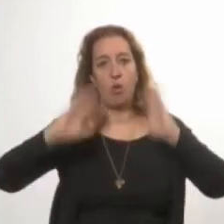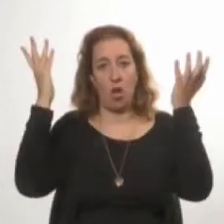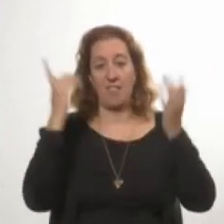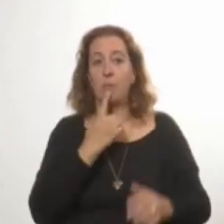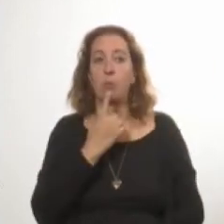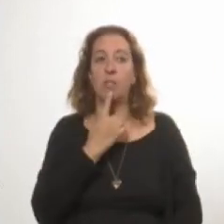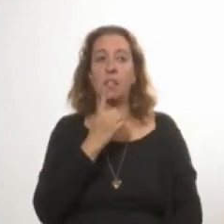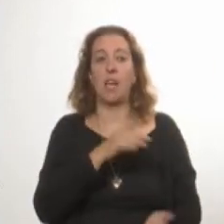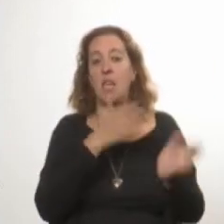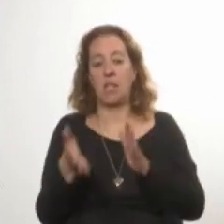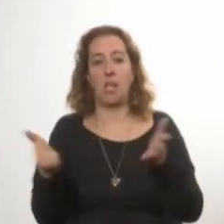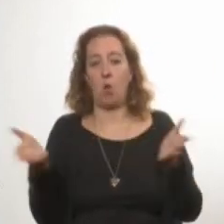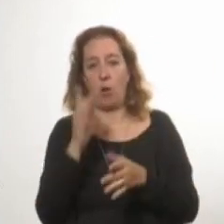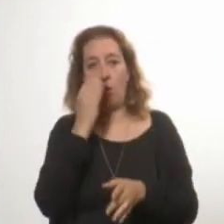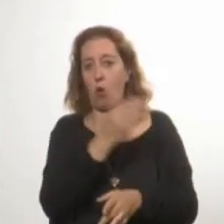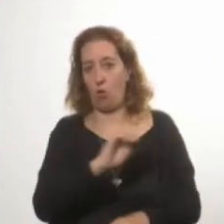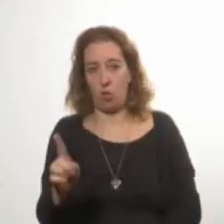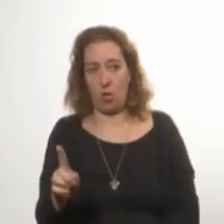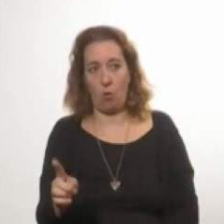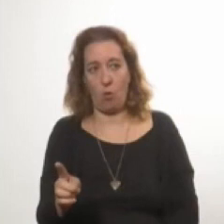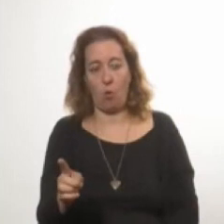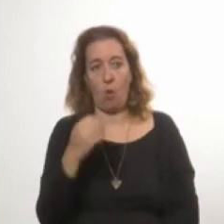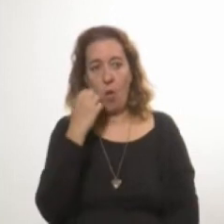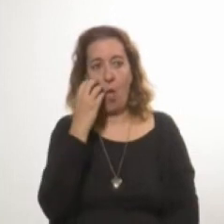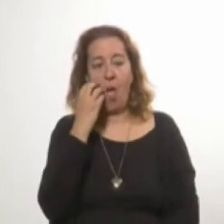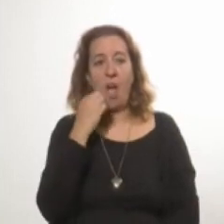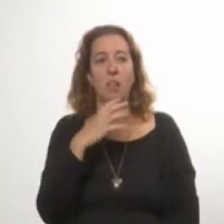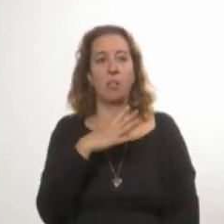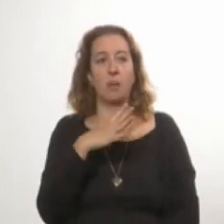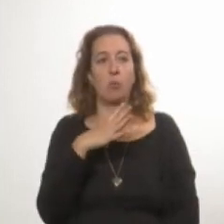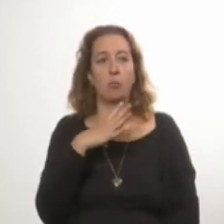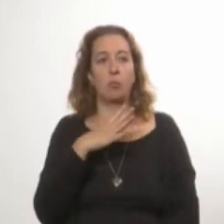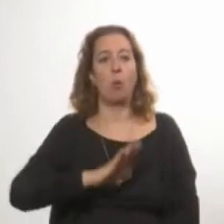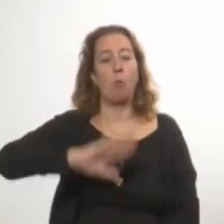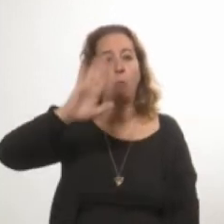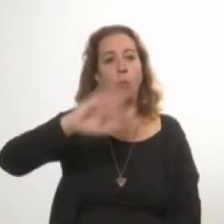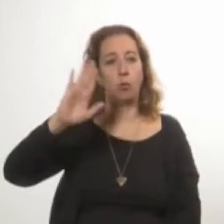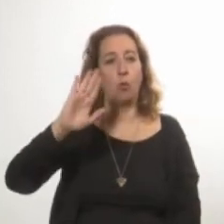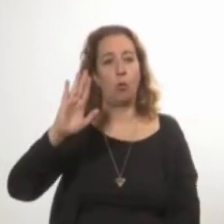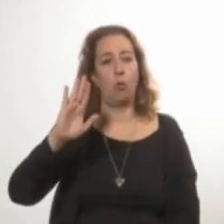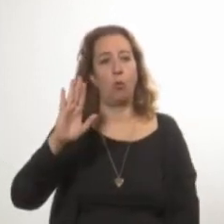hasta ahora no han sido reconocidos. Y contamos con los votos de la oposición,